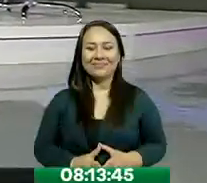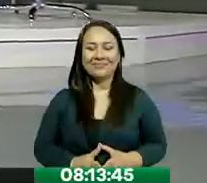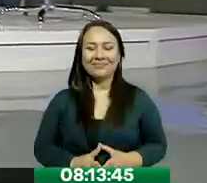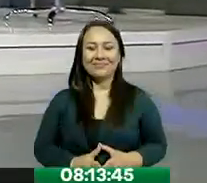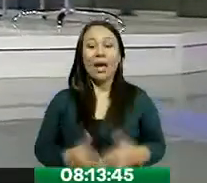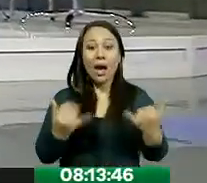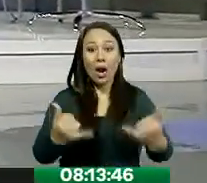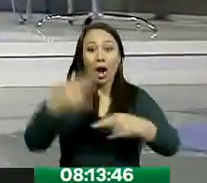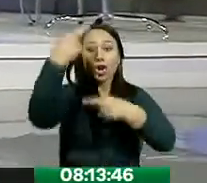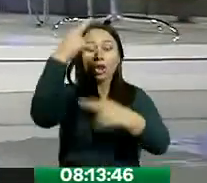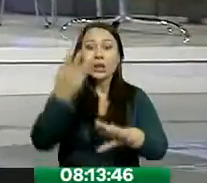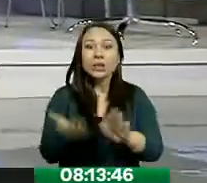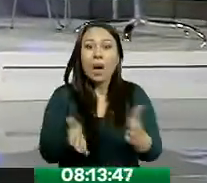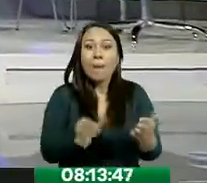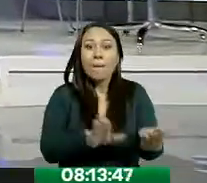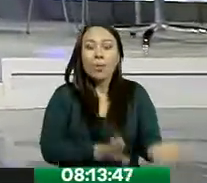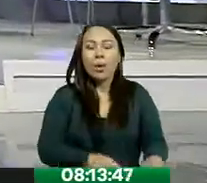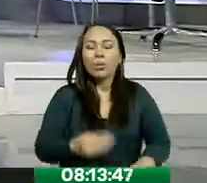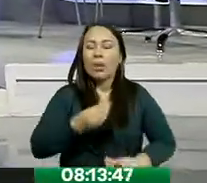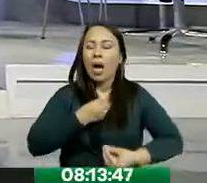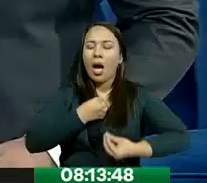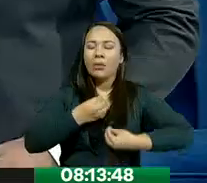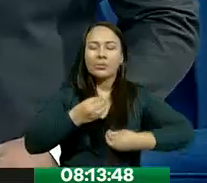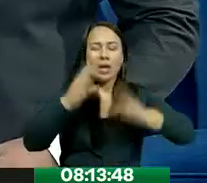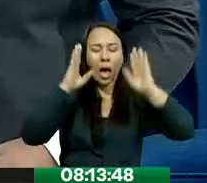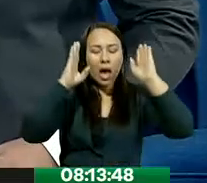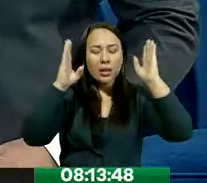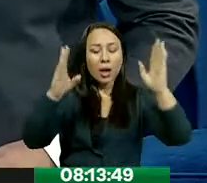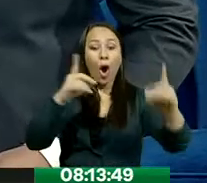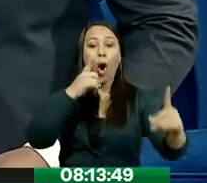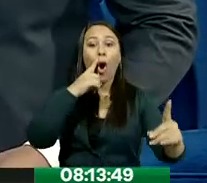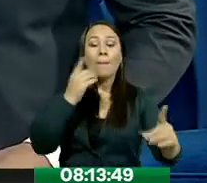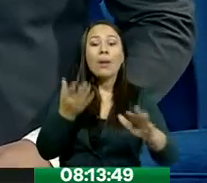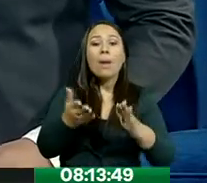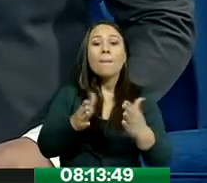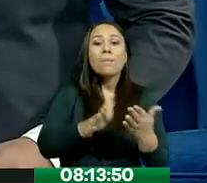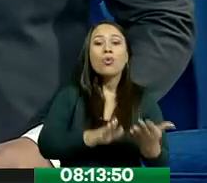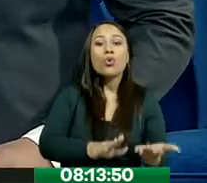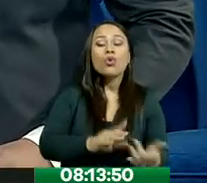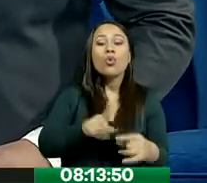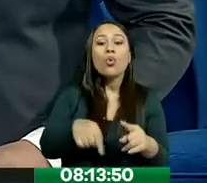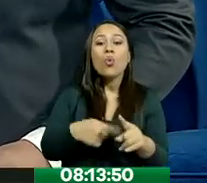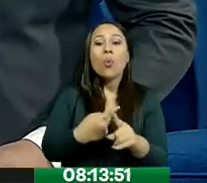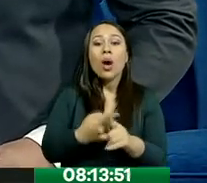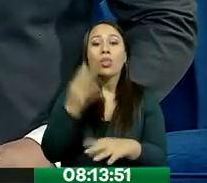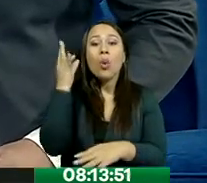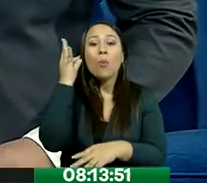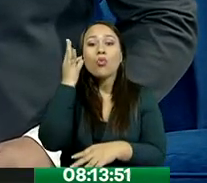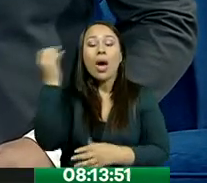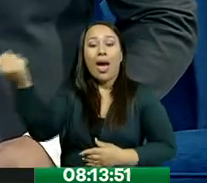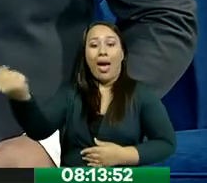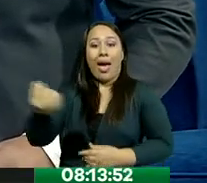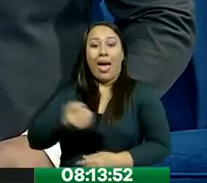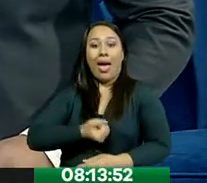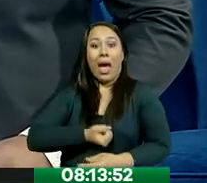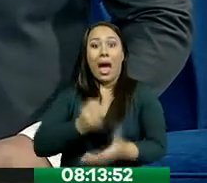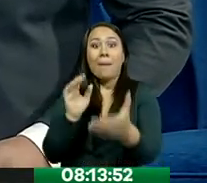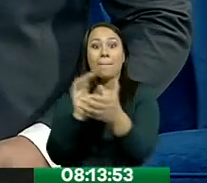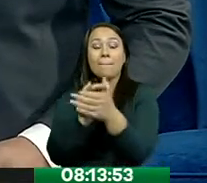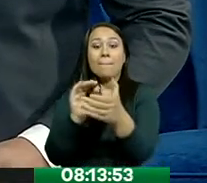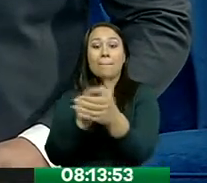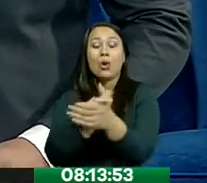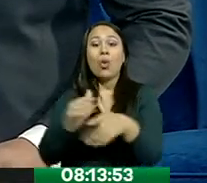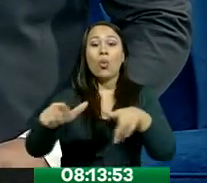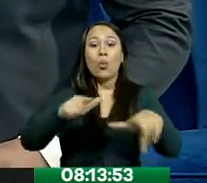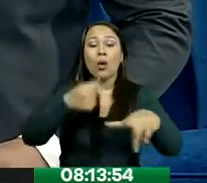Vamos con la crónica roja, amables televidentes. Atención, un hombre murió tras recibir una puñalada en el pecho por su conviviente